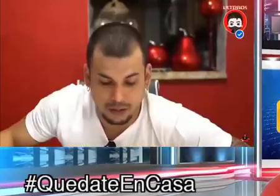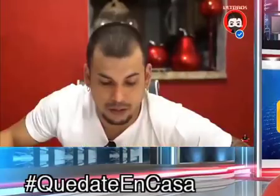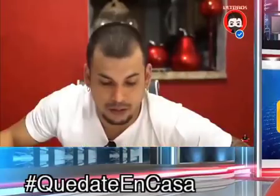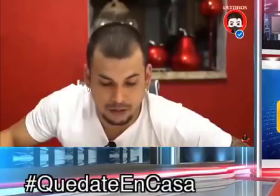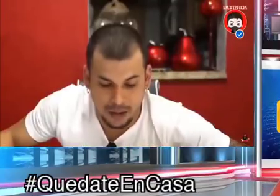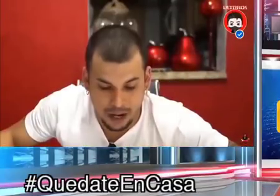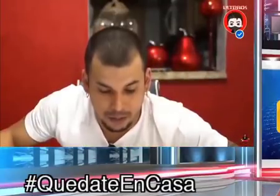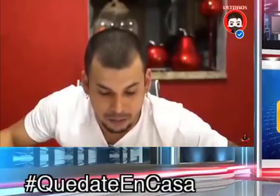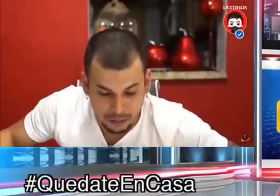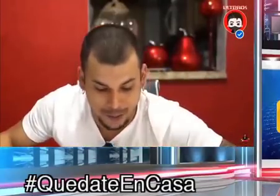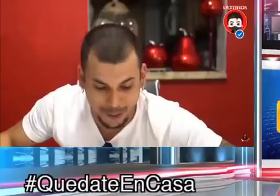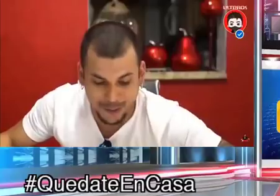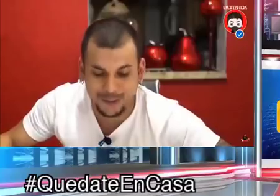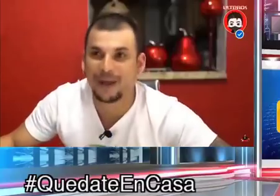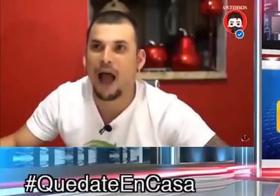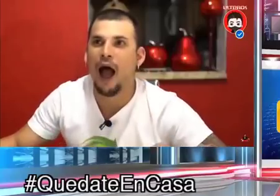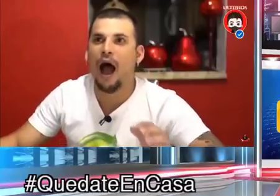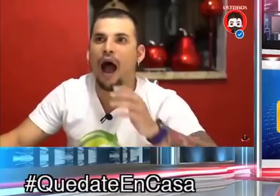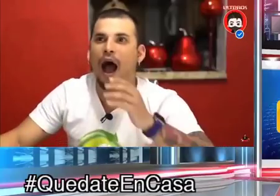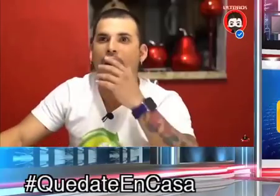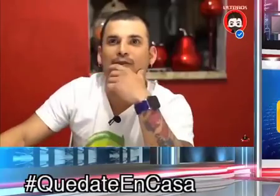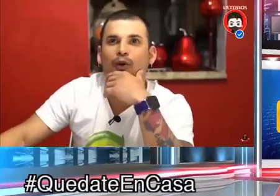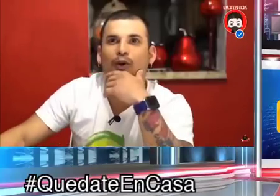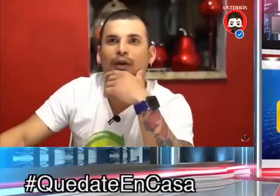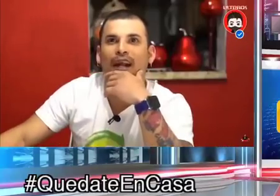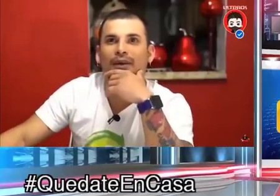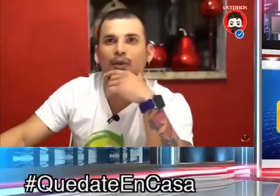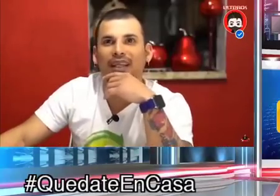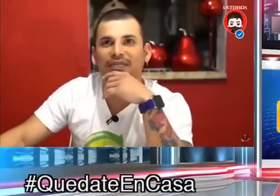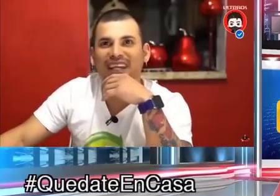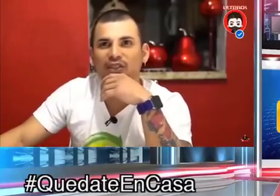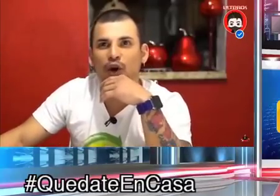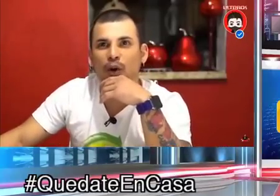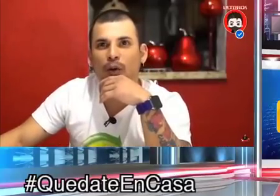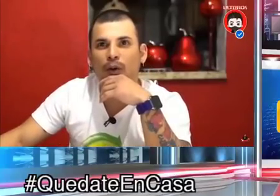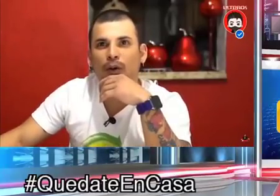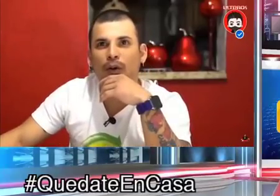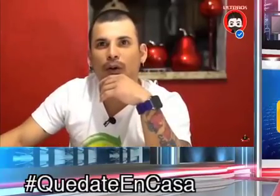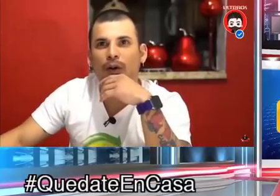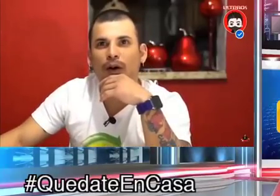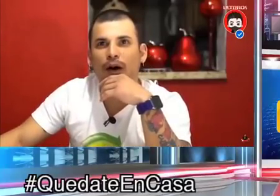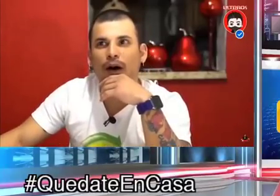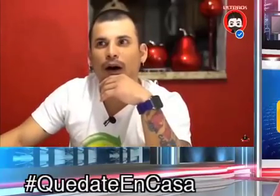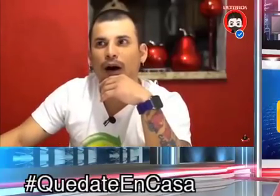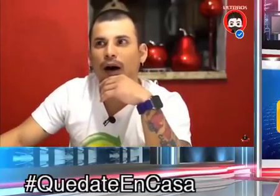desgraciados. Mano, ¿qué pasó? ¿Ramiro Valdés falleció?